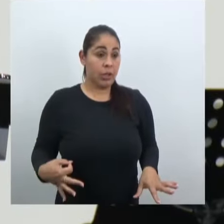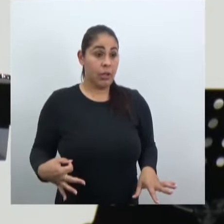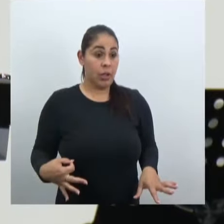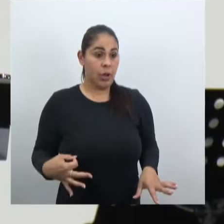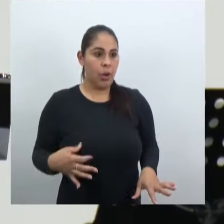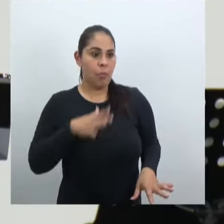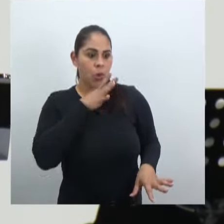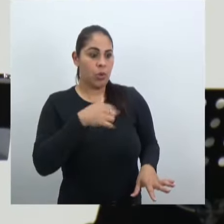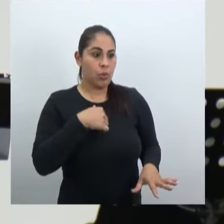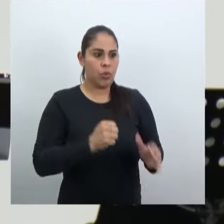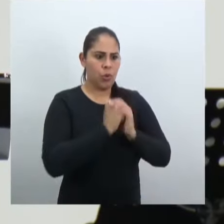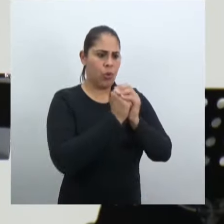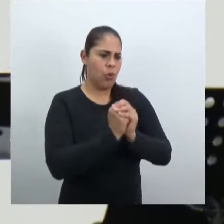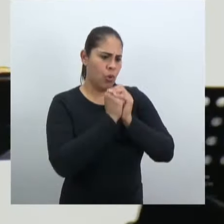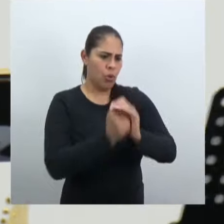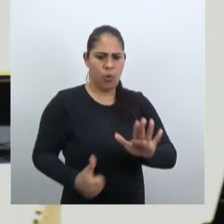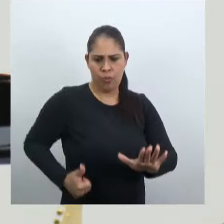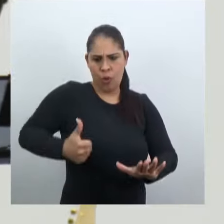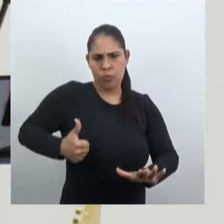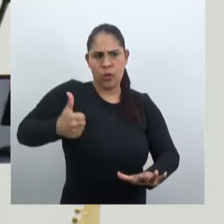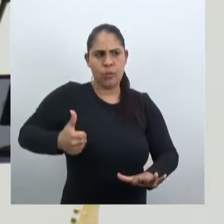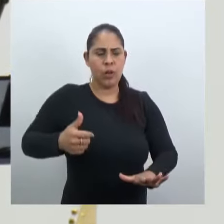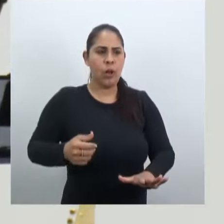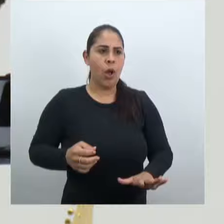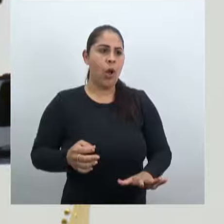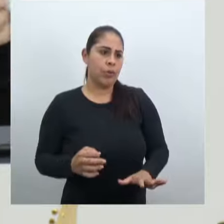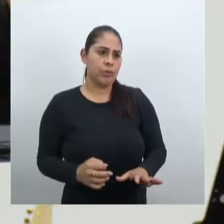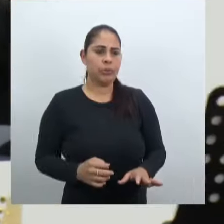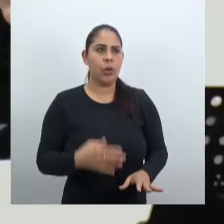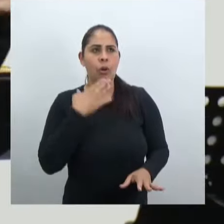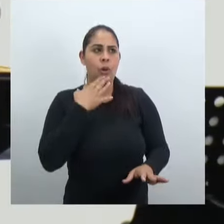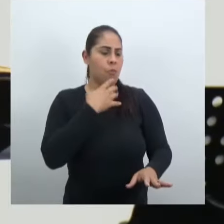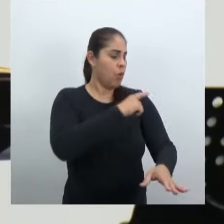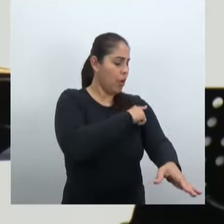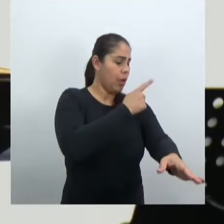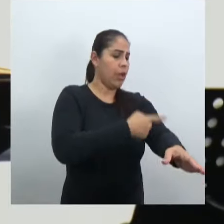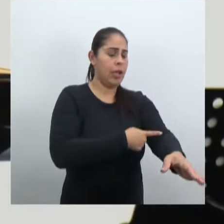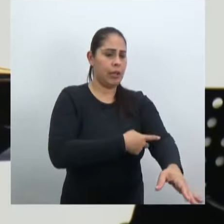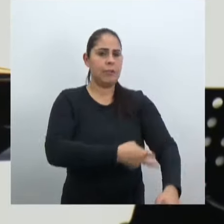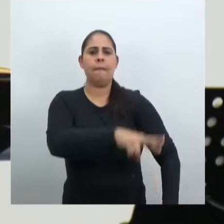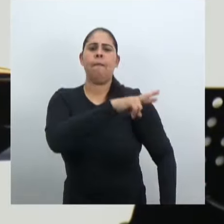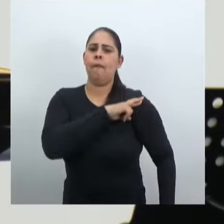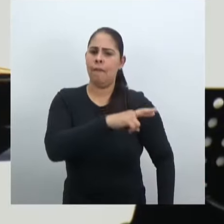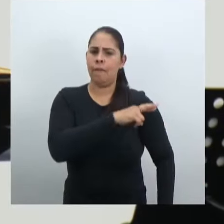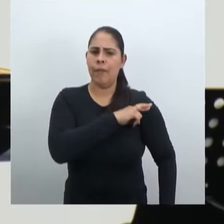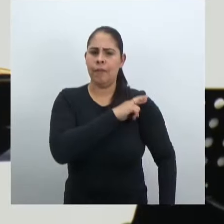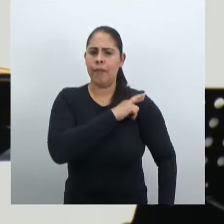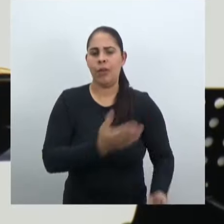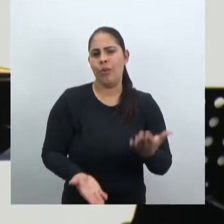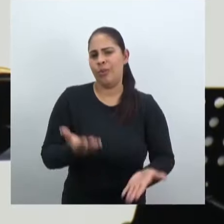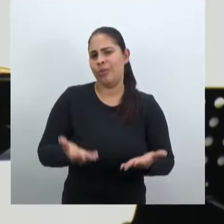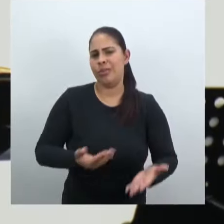ellos, y hace más ejercicios religiosos. Eso es una autopropia